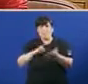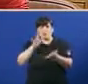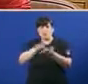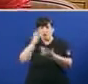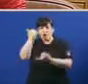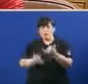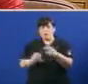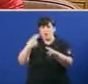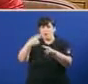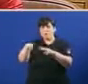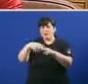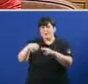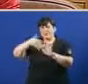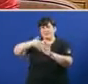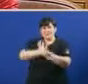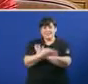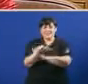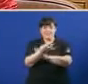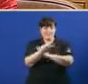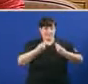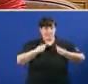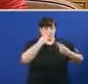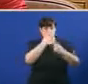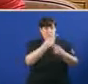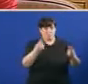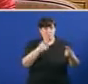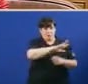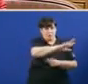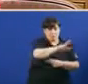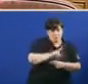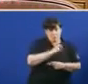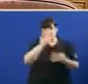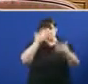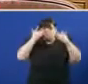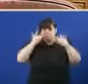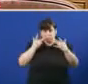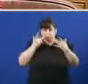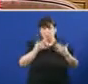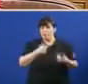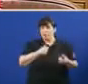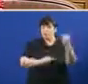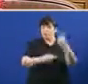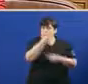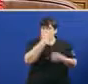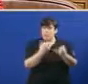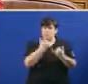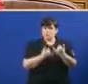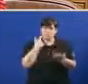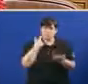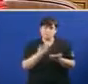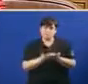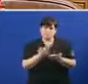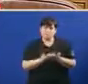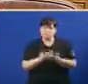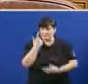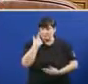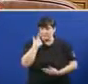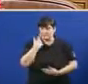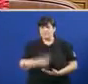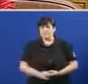nun auténtico saqueo á sanidade pública. E vou a dar datos que así o están a reflectir. Fíxese,